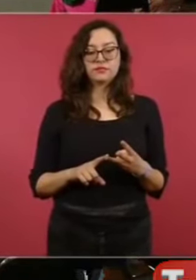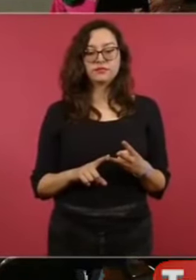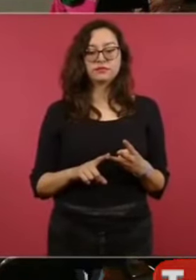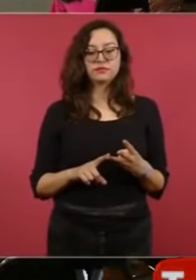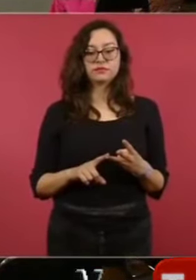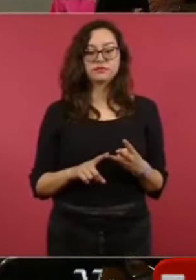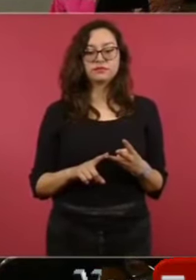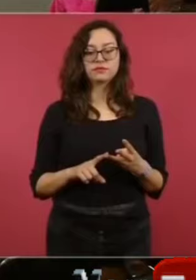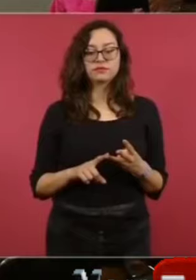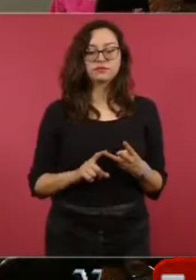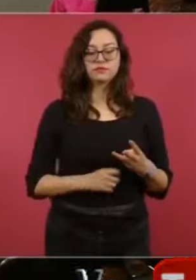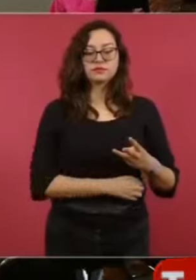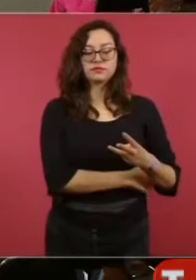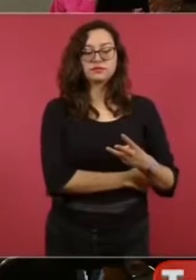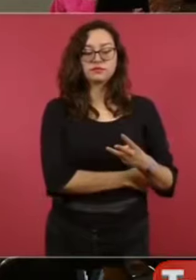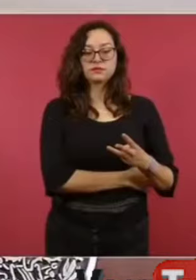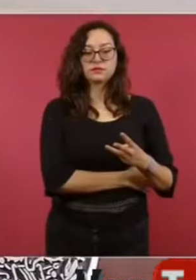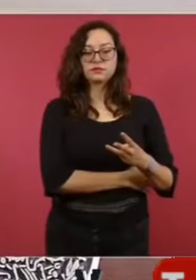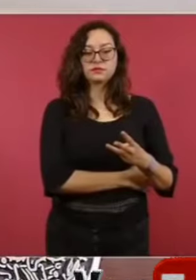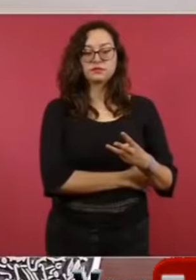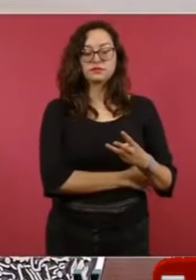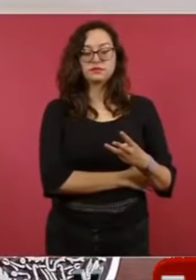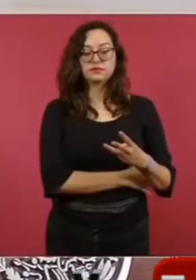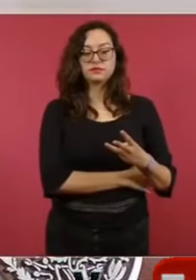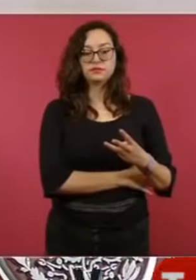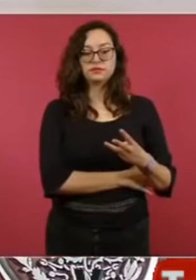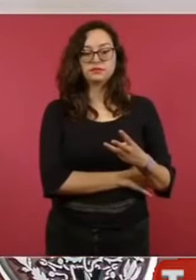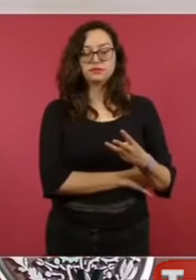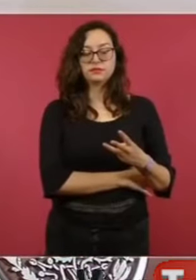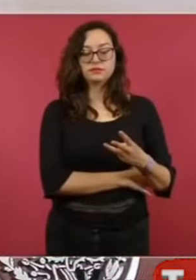es que